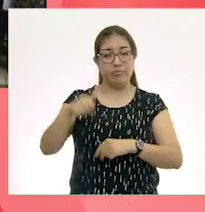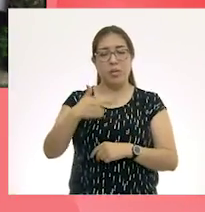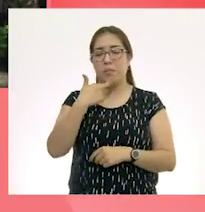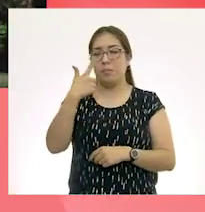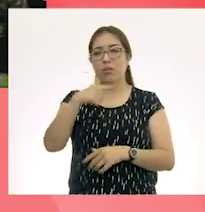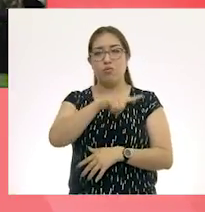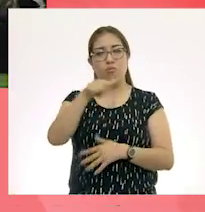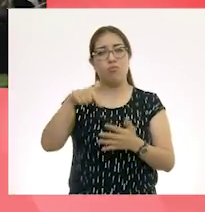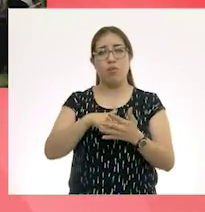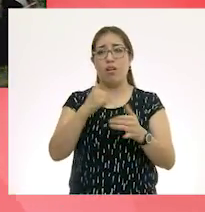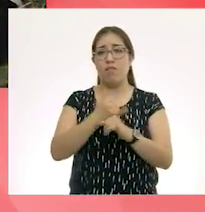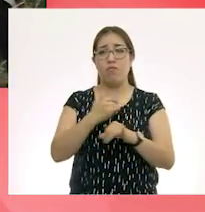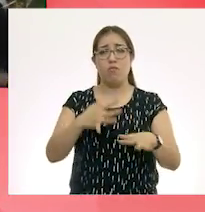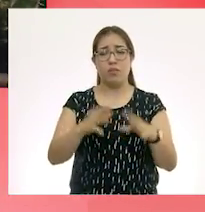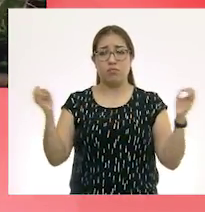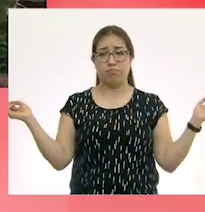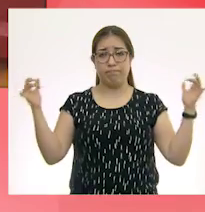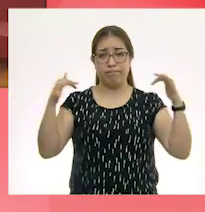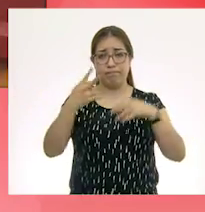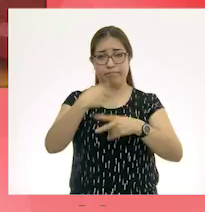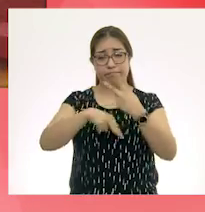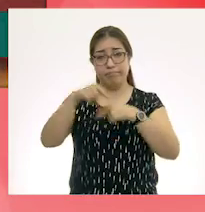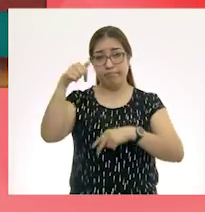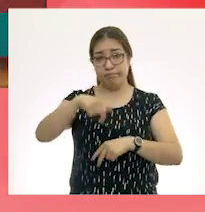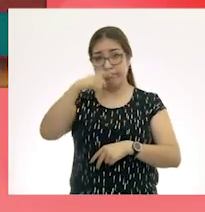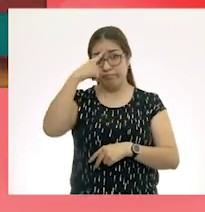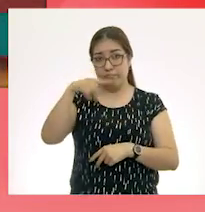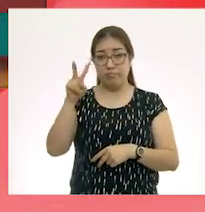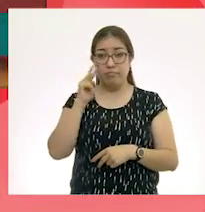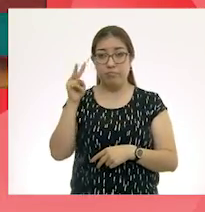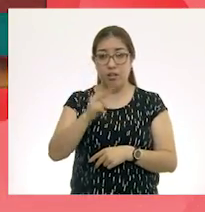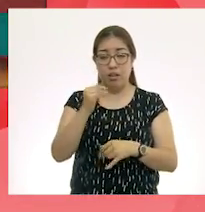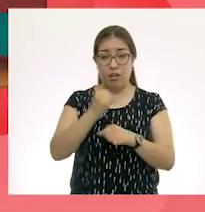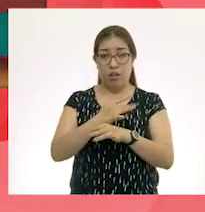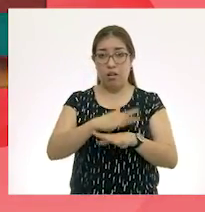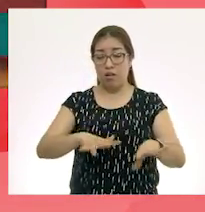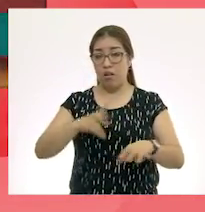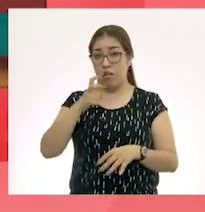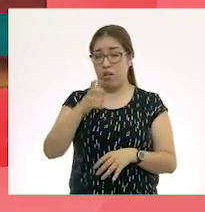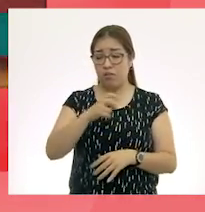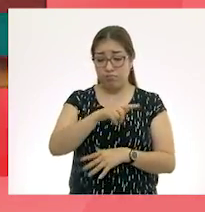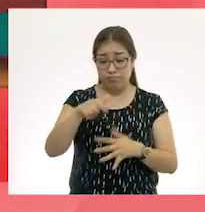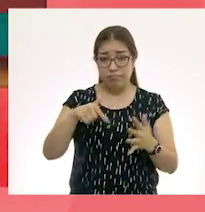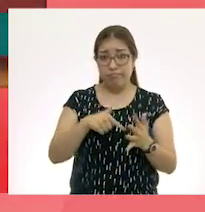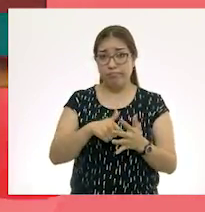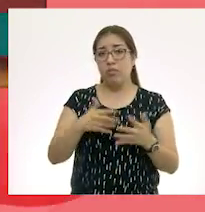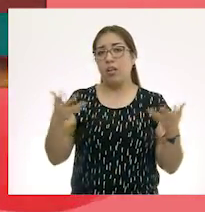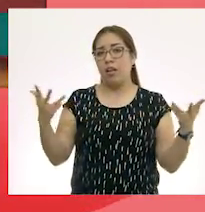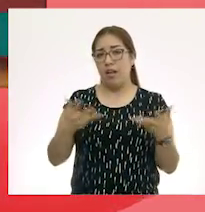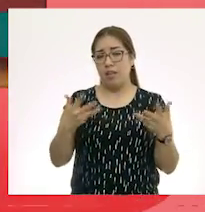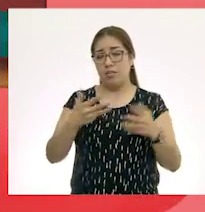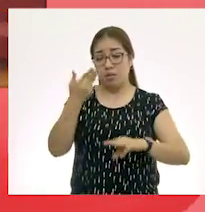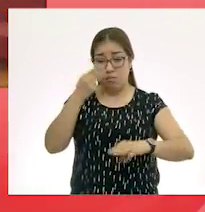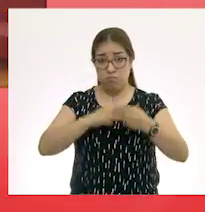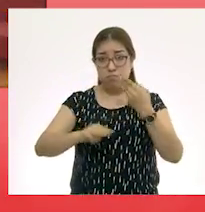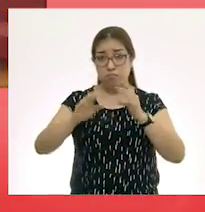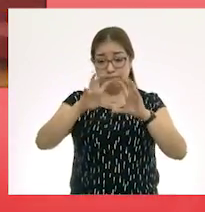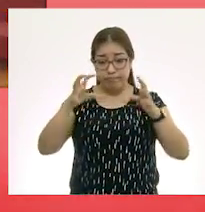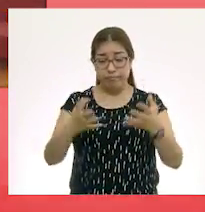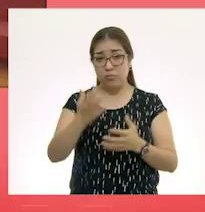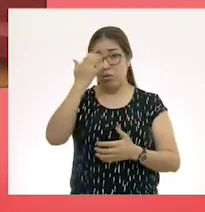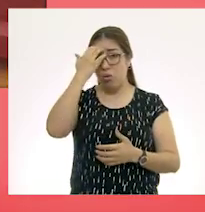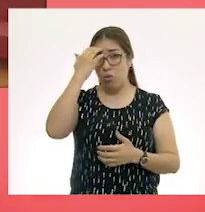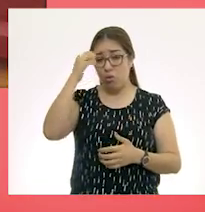banco de germoplasma que existe. El lugar que hemos hecho que en el mundo se sepa dónde